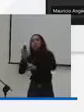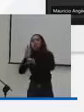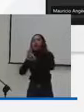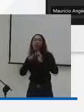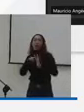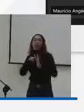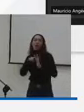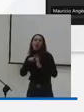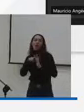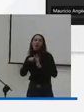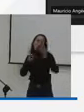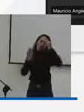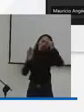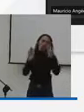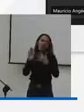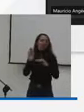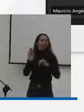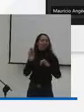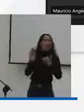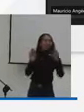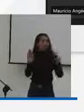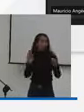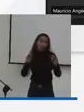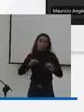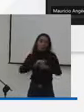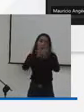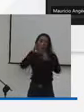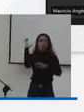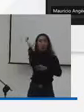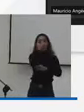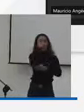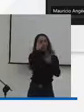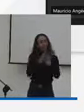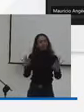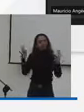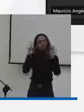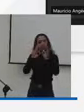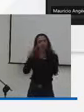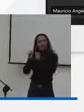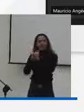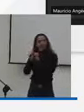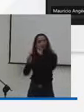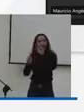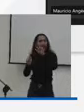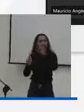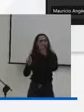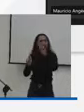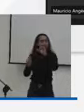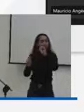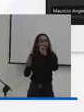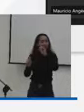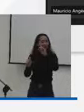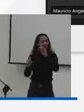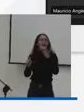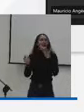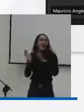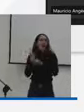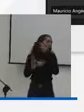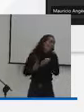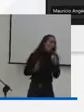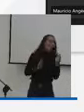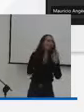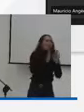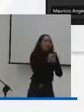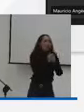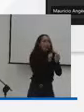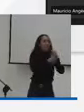entender el deporte asociado que es muy importante para el país pero también esos límites que el deporte público necesita en el marco de